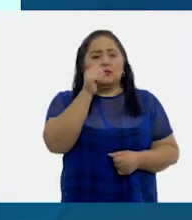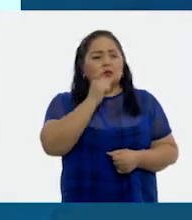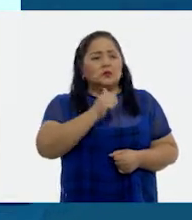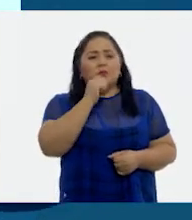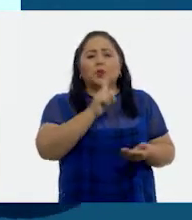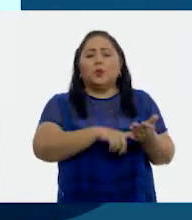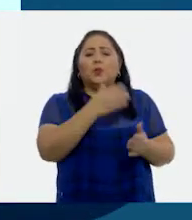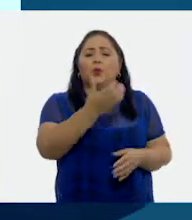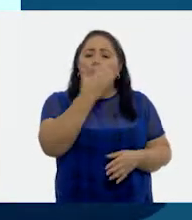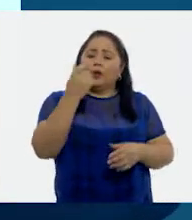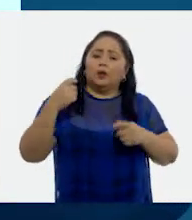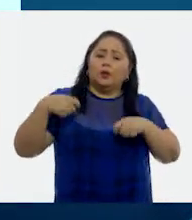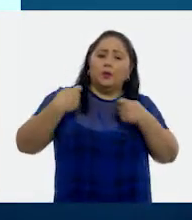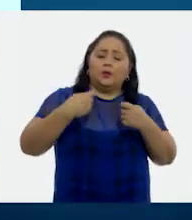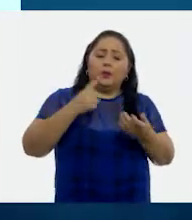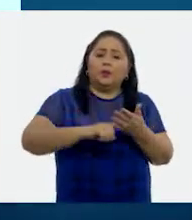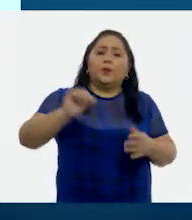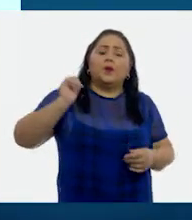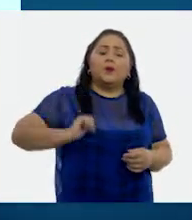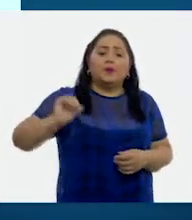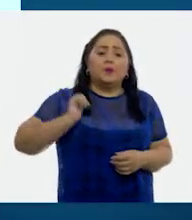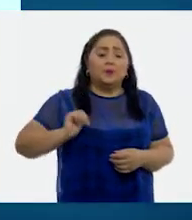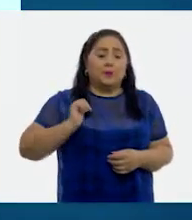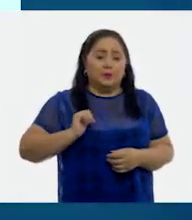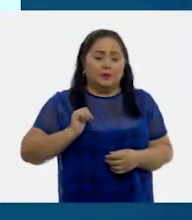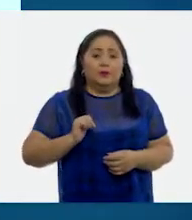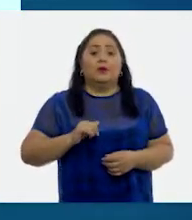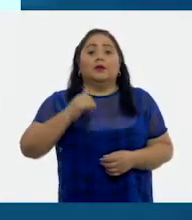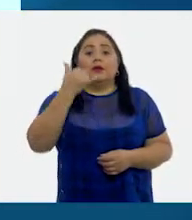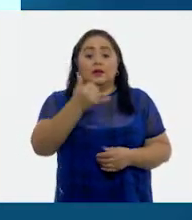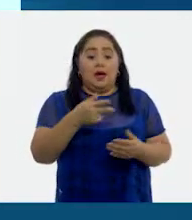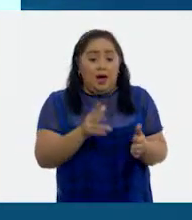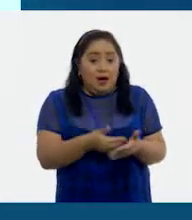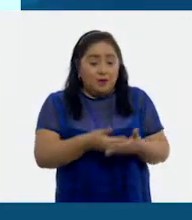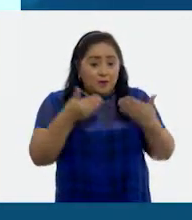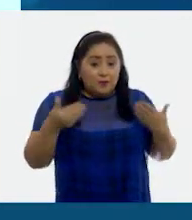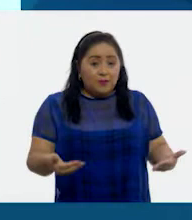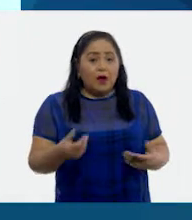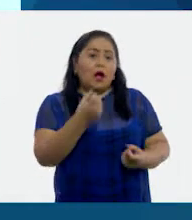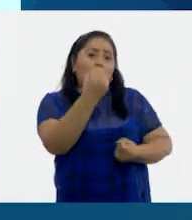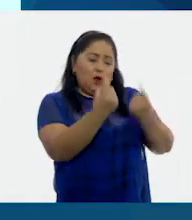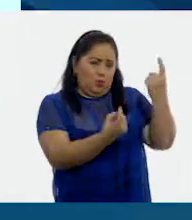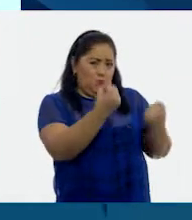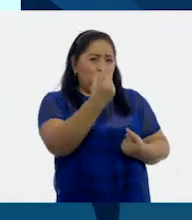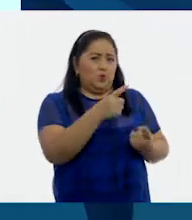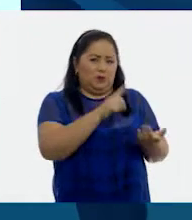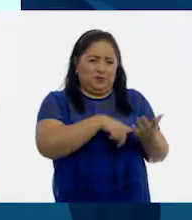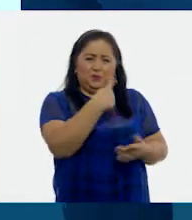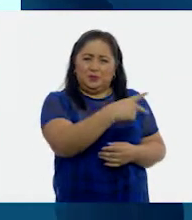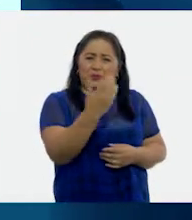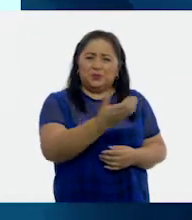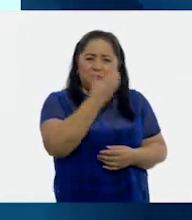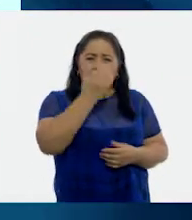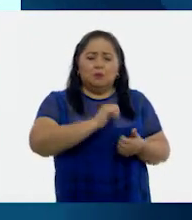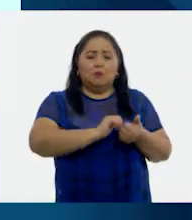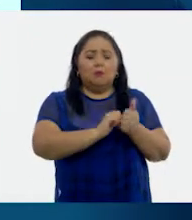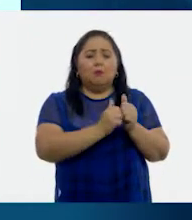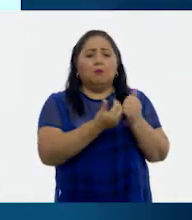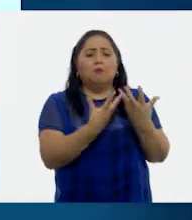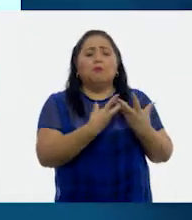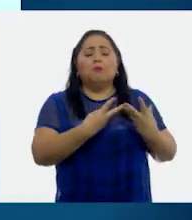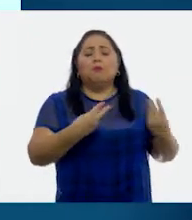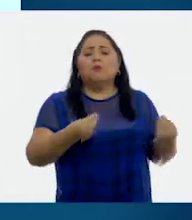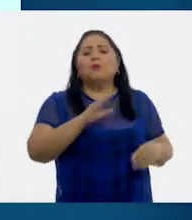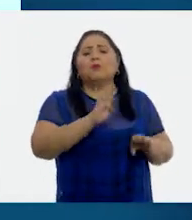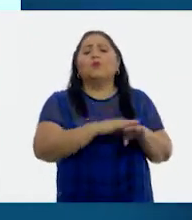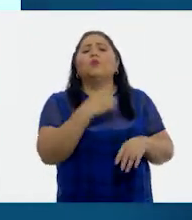a costumbres y tradiciones de sus antepasados. En la actualidad, algunas de estas costumbres se han ido perdiendo debido